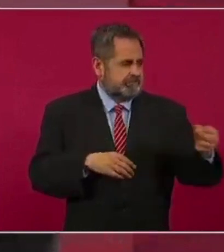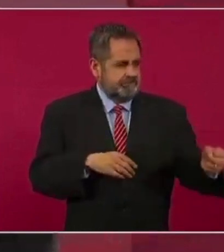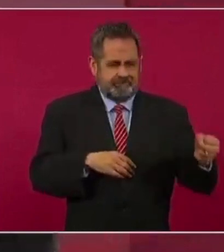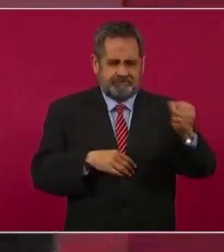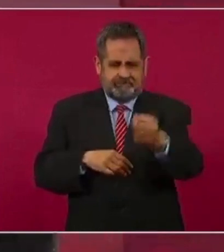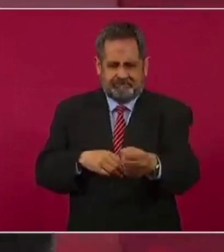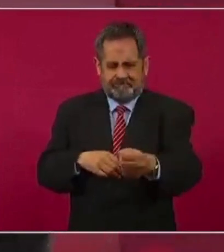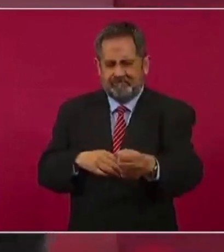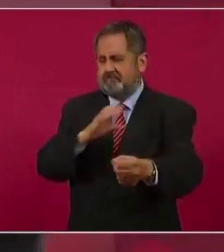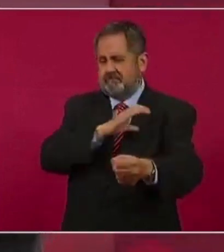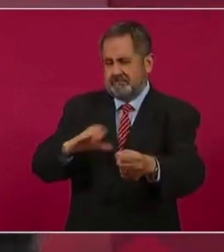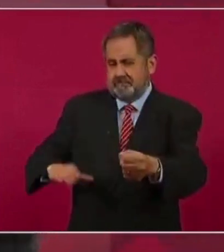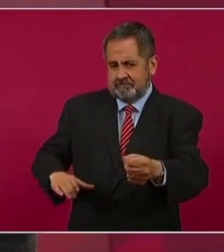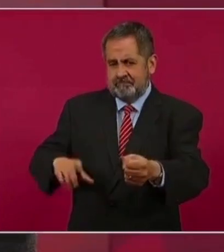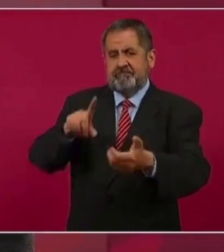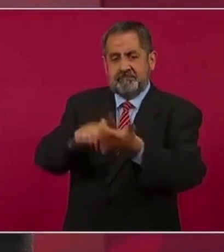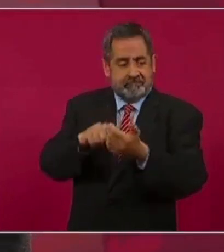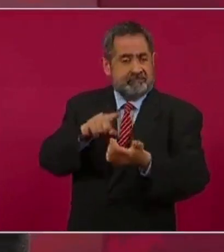del ITAM.